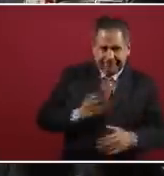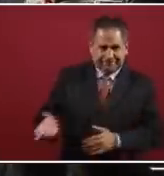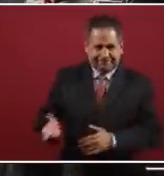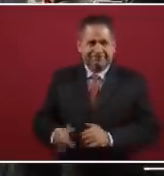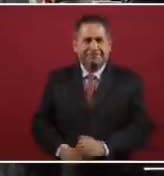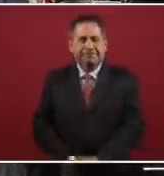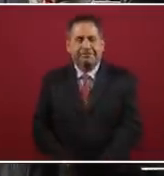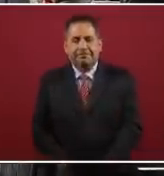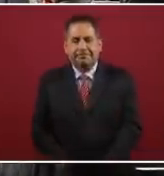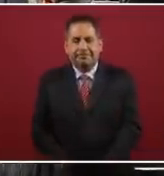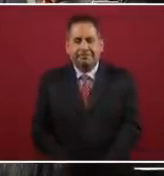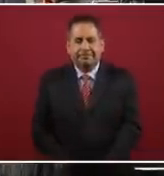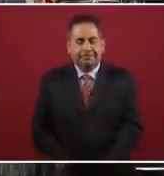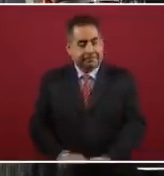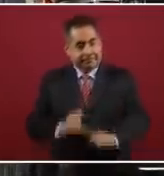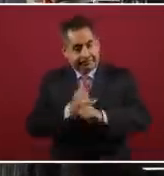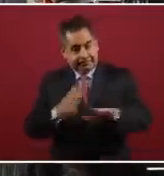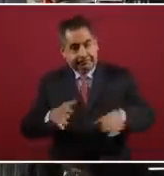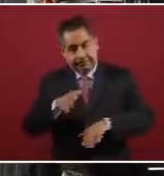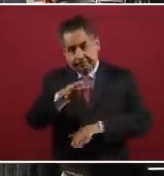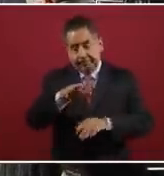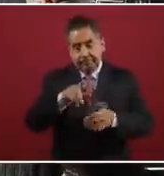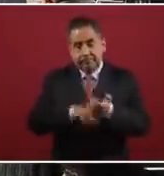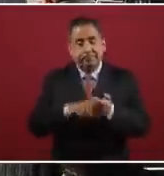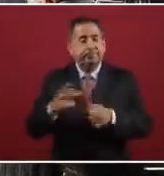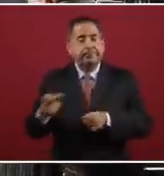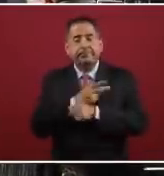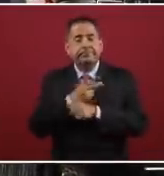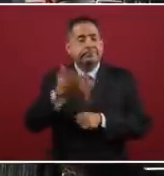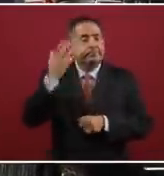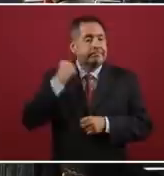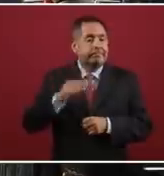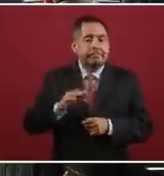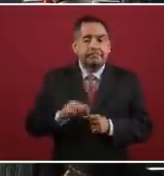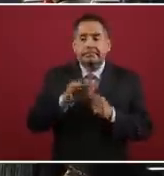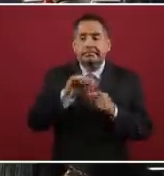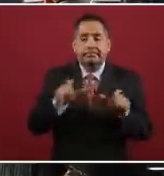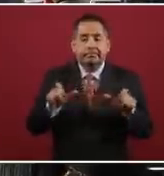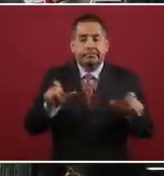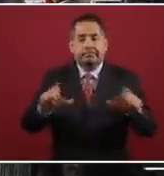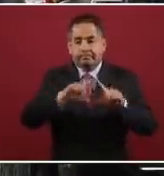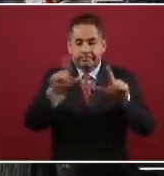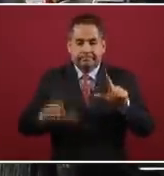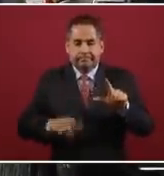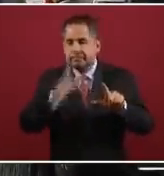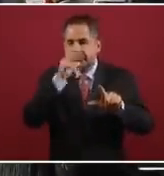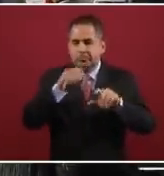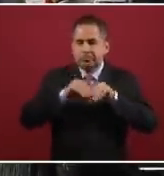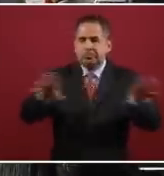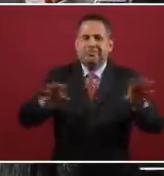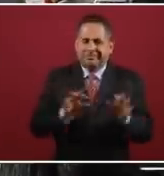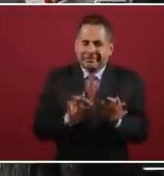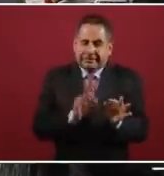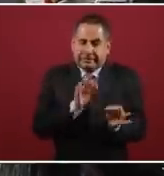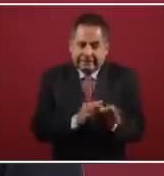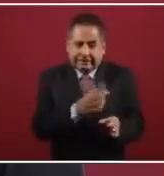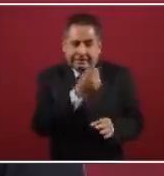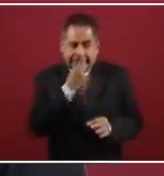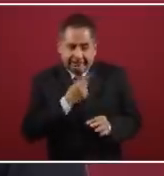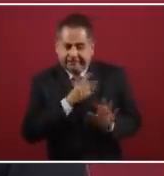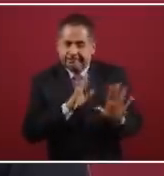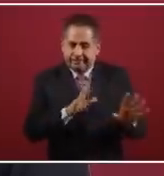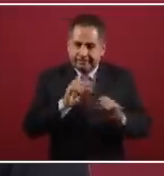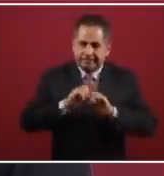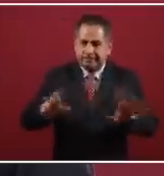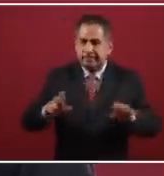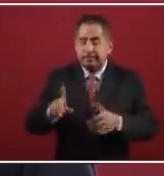La información sobre este operativo especial no puede difundirse con la precisión que usted lo solicita,